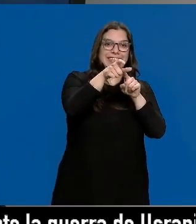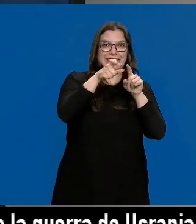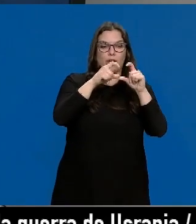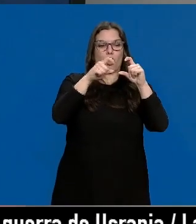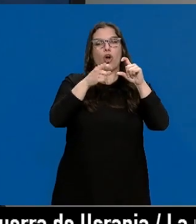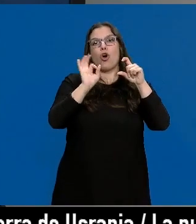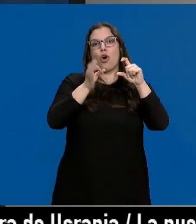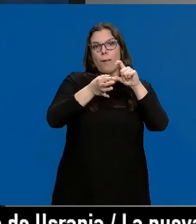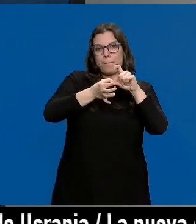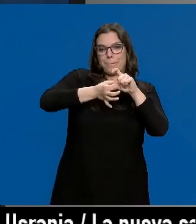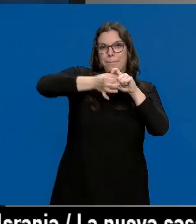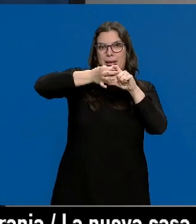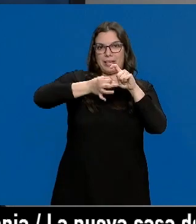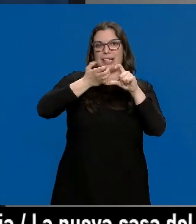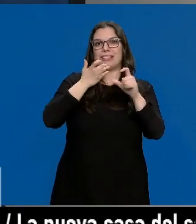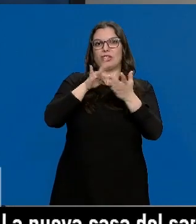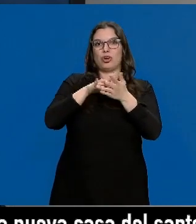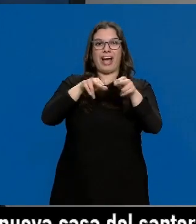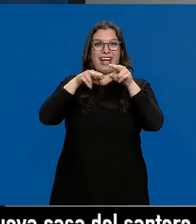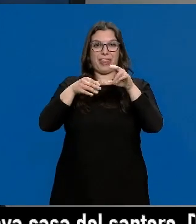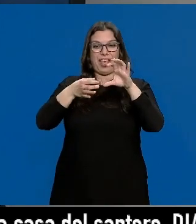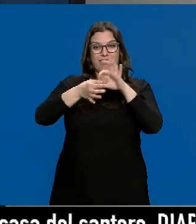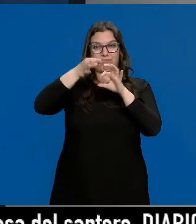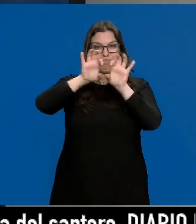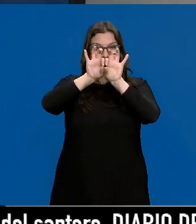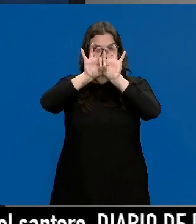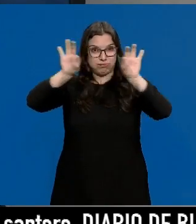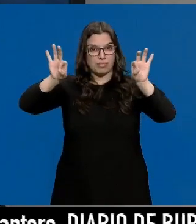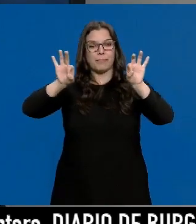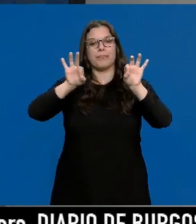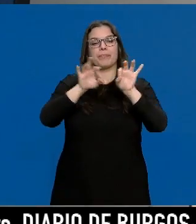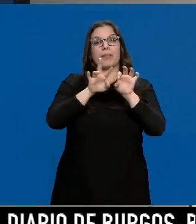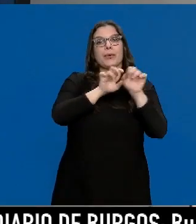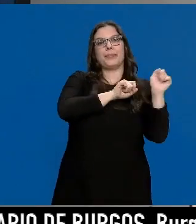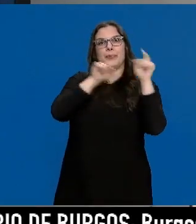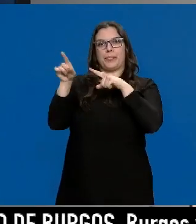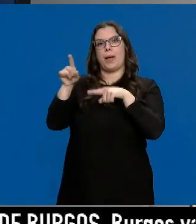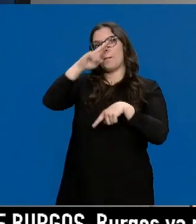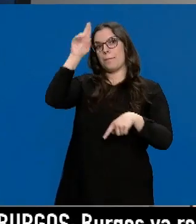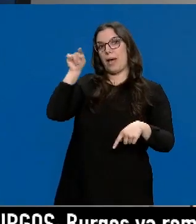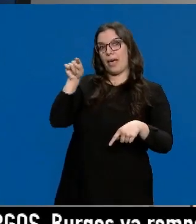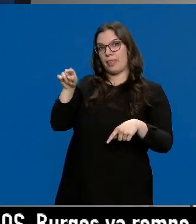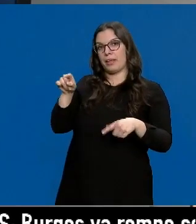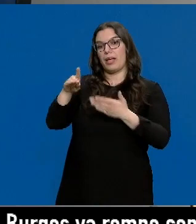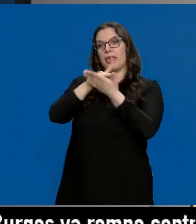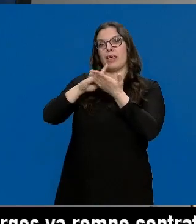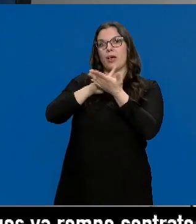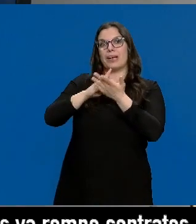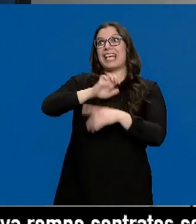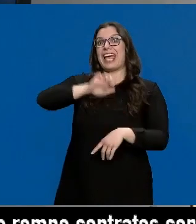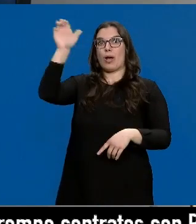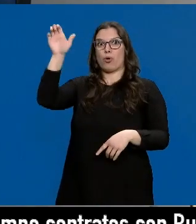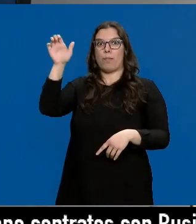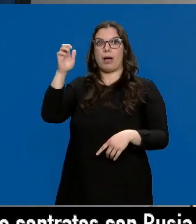vainas, cuando hablamos de cartuchos semimetálicos de caza que se han obtenido, se remiten a Madrid. Y esa base está interconectada con Europa. Ha dado positivos